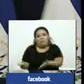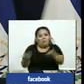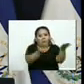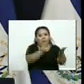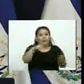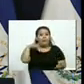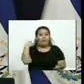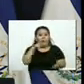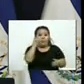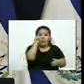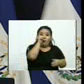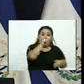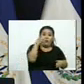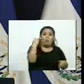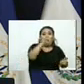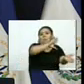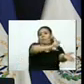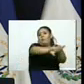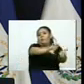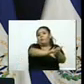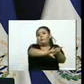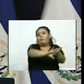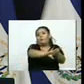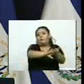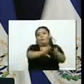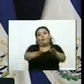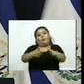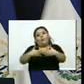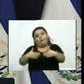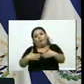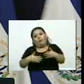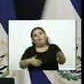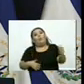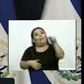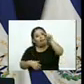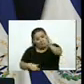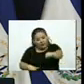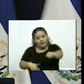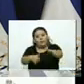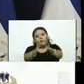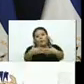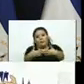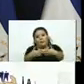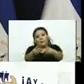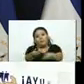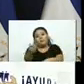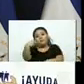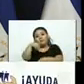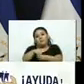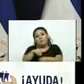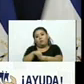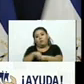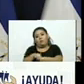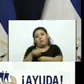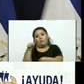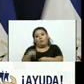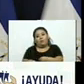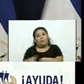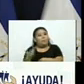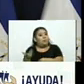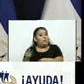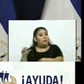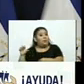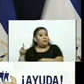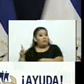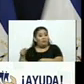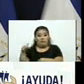luego su filial en Colombia pagó a una empresa en Panamá y luego esa empresa en Panamá depositó el dinero en la cuenta de un spa